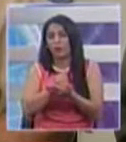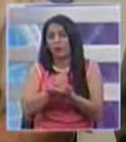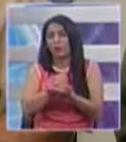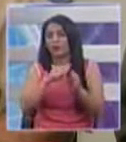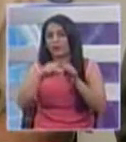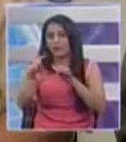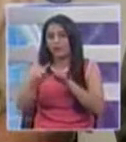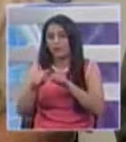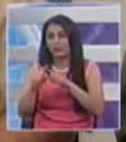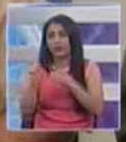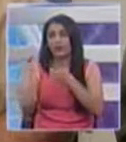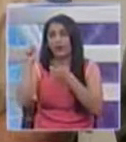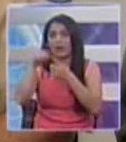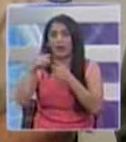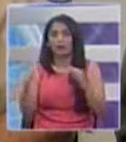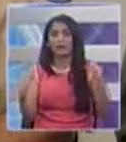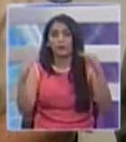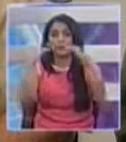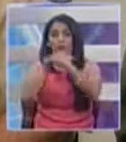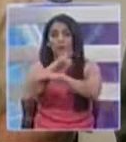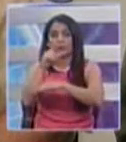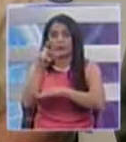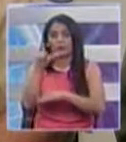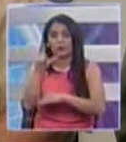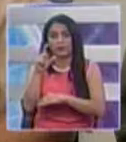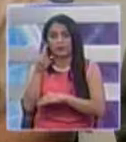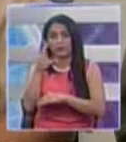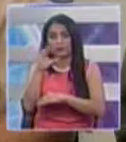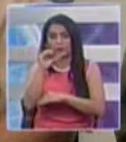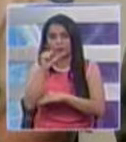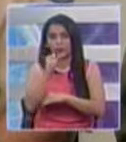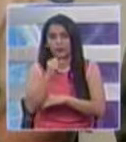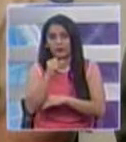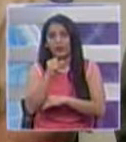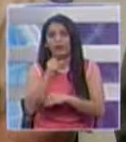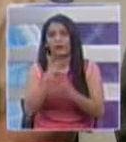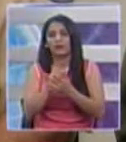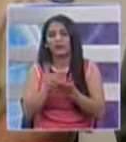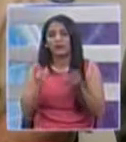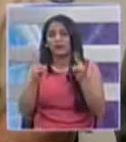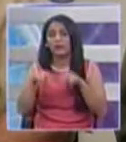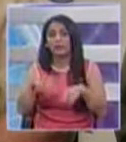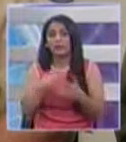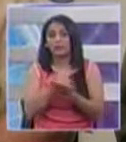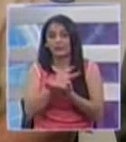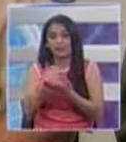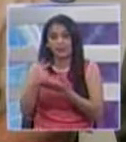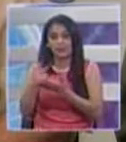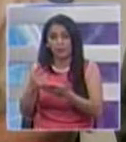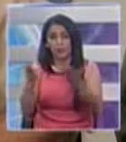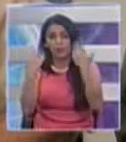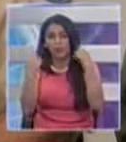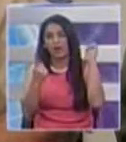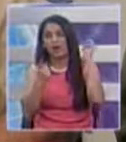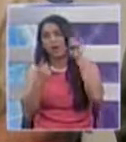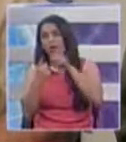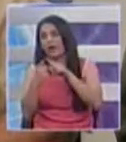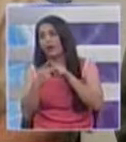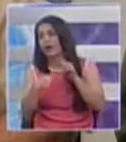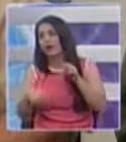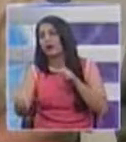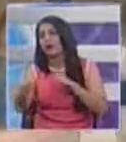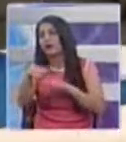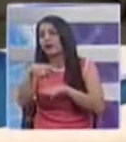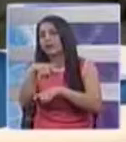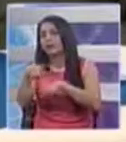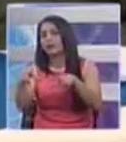perimetral hasta el puente Lucía. Lo que se refiere a Modelo, sobre la vía terminal Pascuales, desde el terminal terrestre Guayaquil hasta el distribuidor del tráfico de Mucho